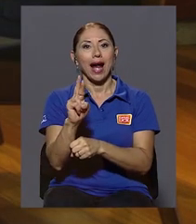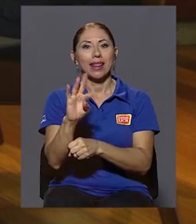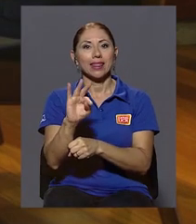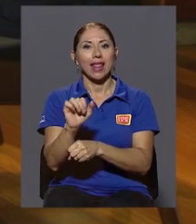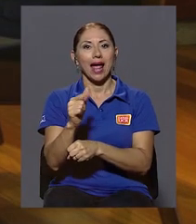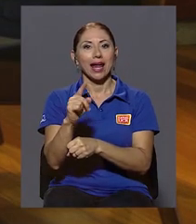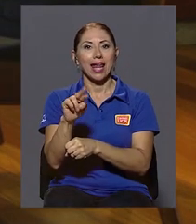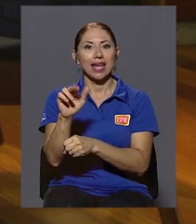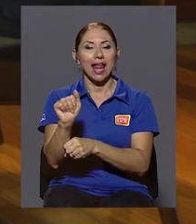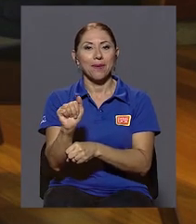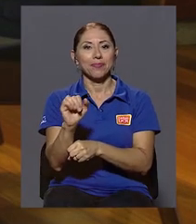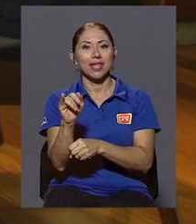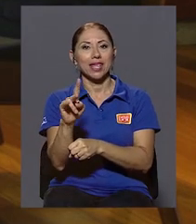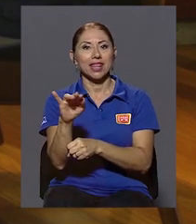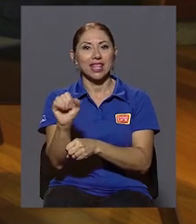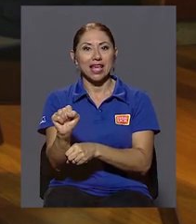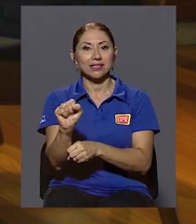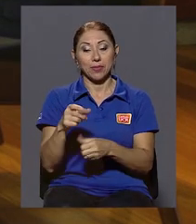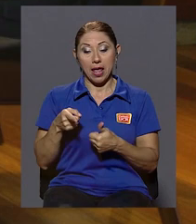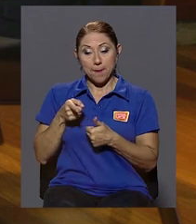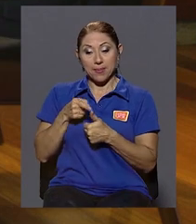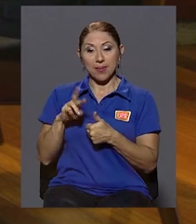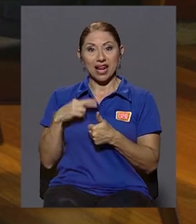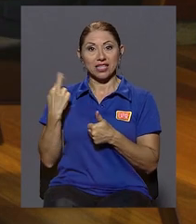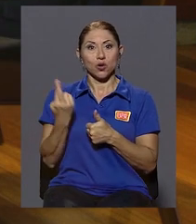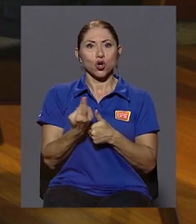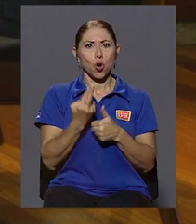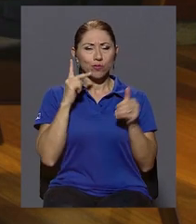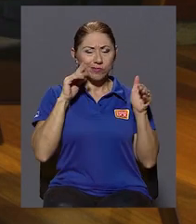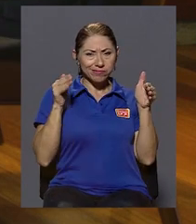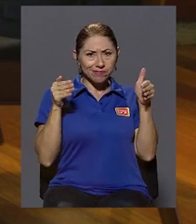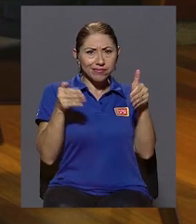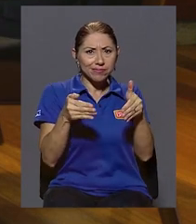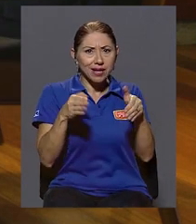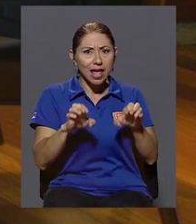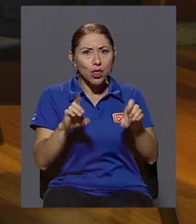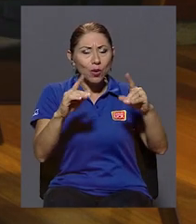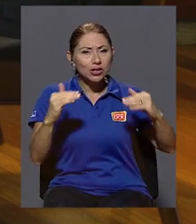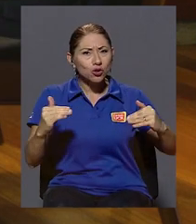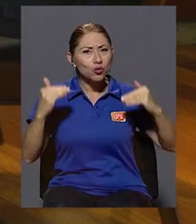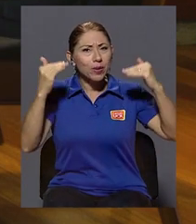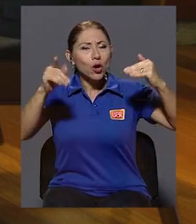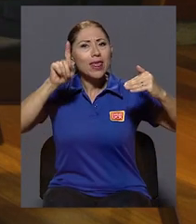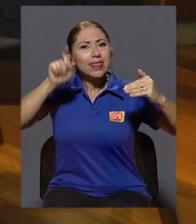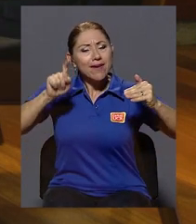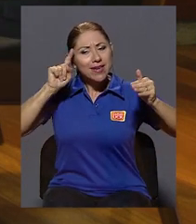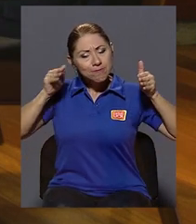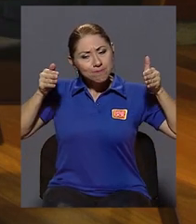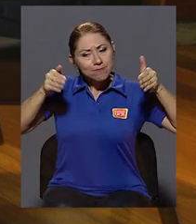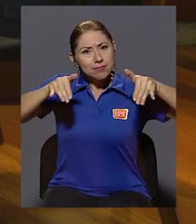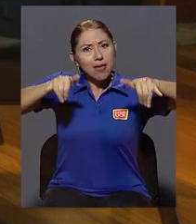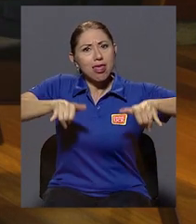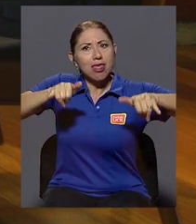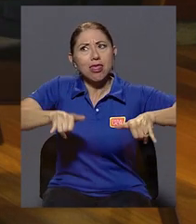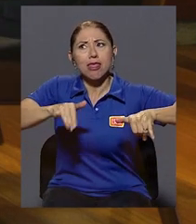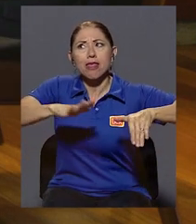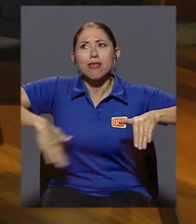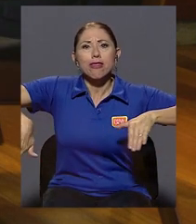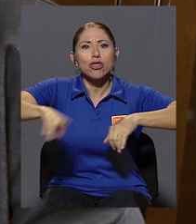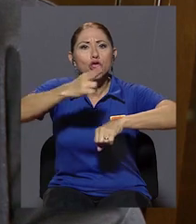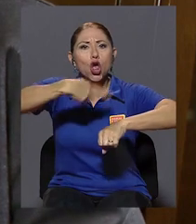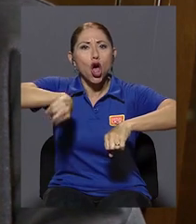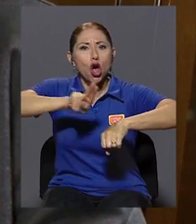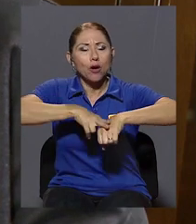hincapié en que la educación superior de la región tiene que estar muy ligada a la pertinencia local, muy ocupada en los problemas